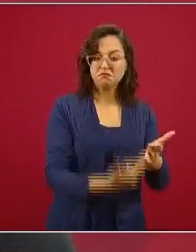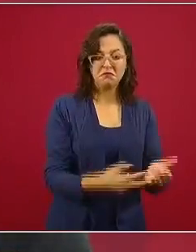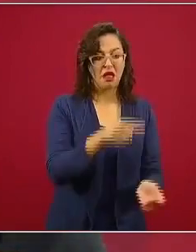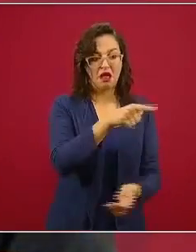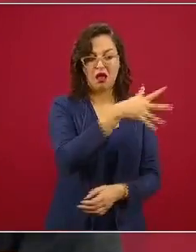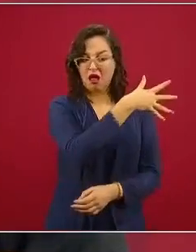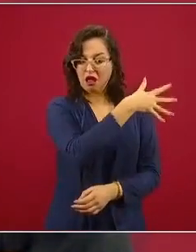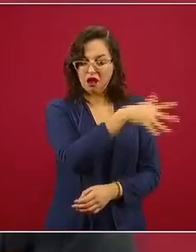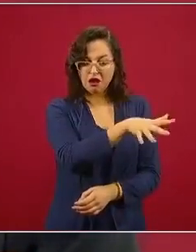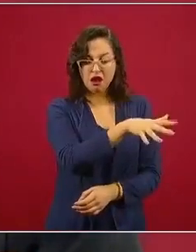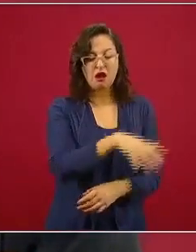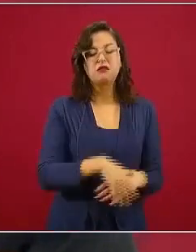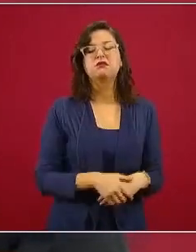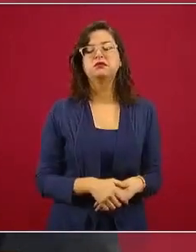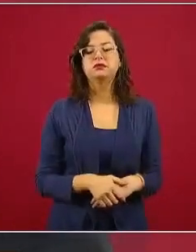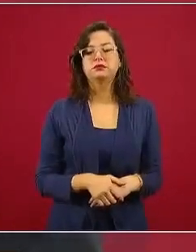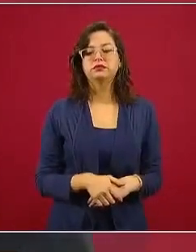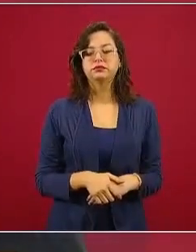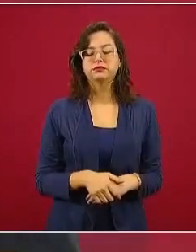delincuencia